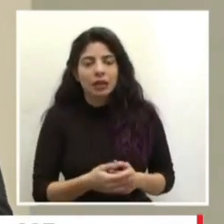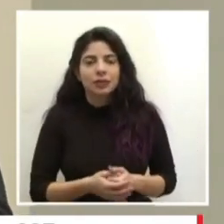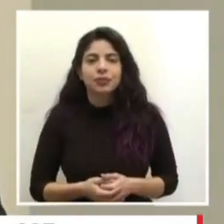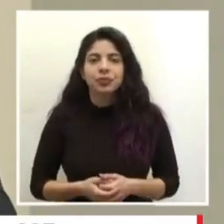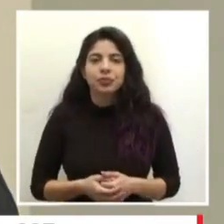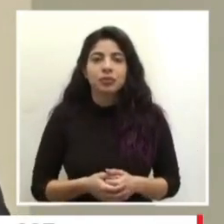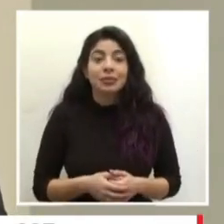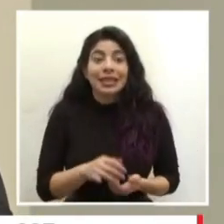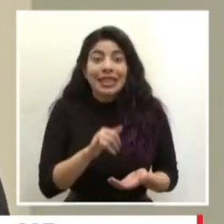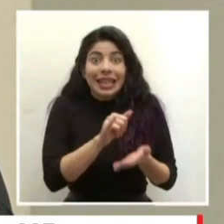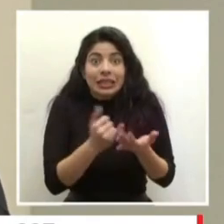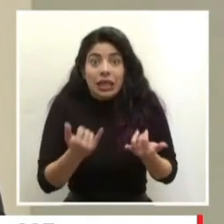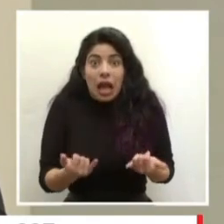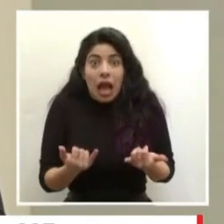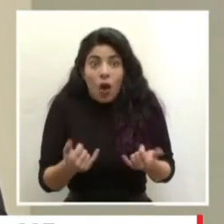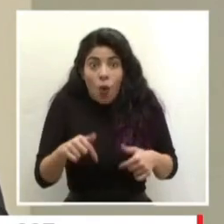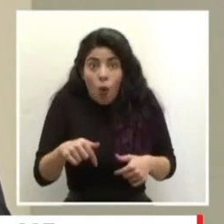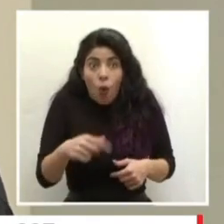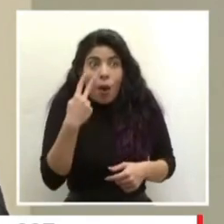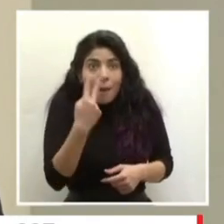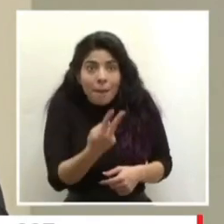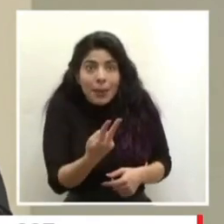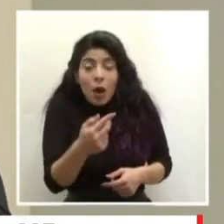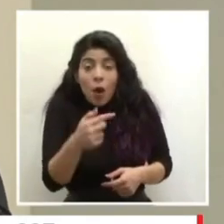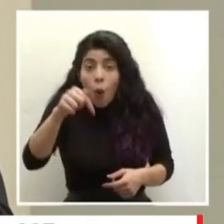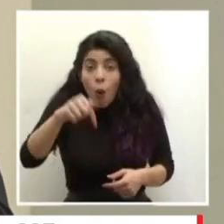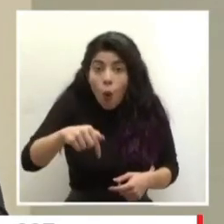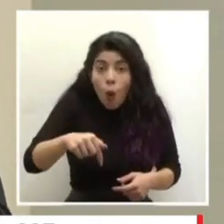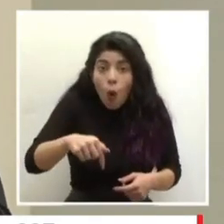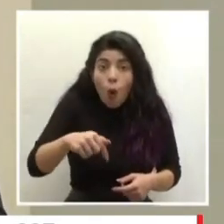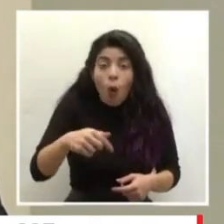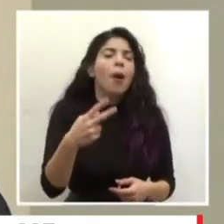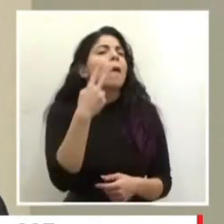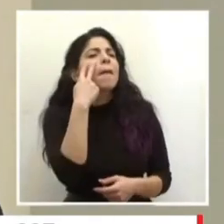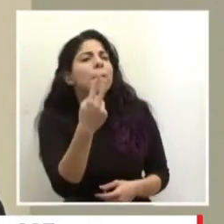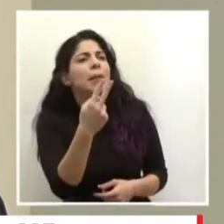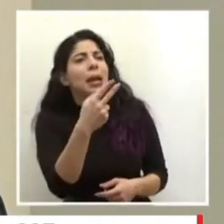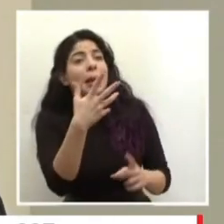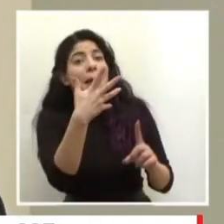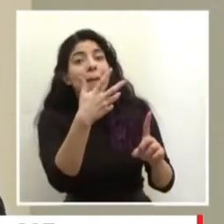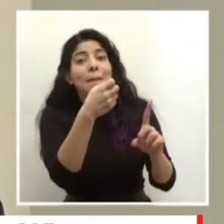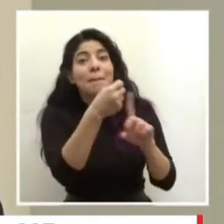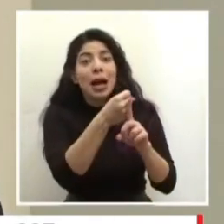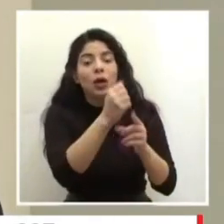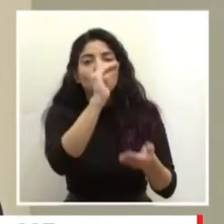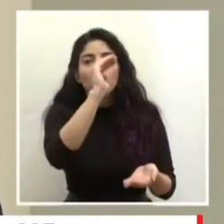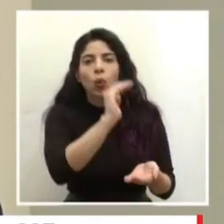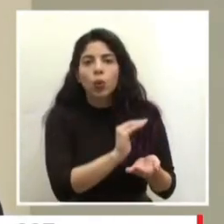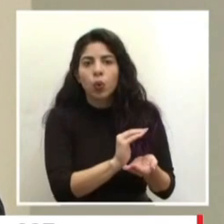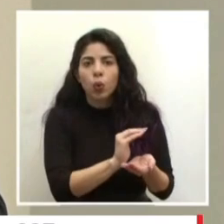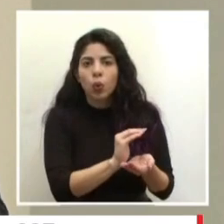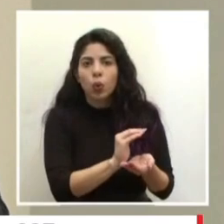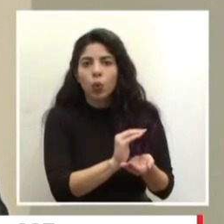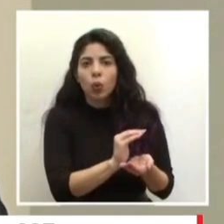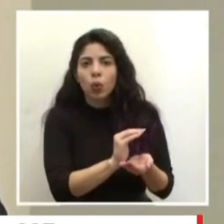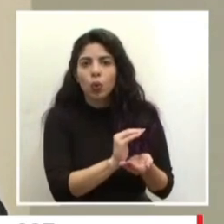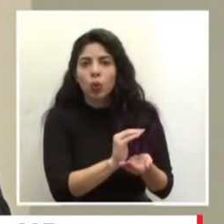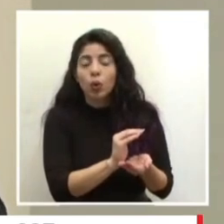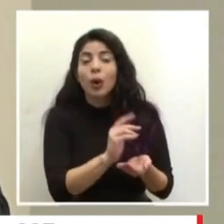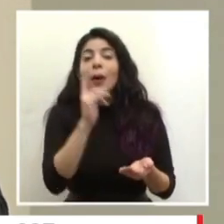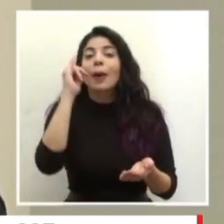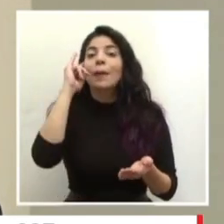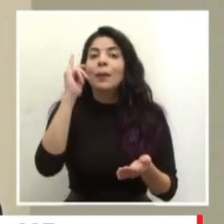Y eso es lo que estamos viendo hoy. Hoy vemos que el impacto se minimizó y por